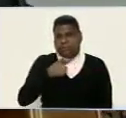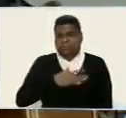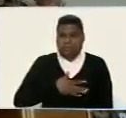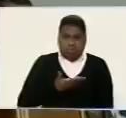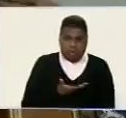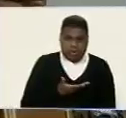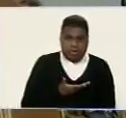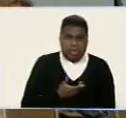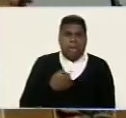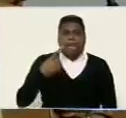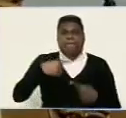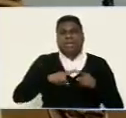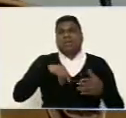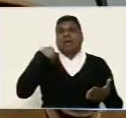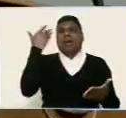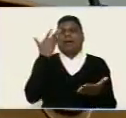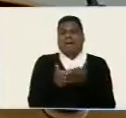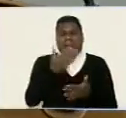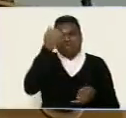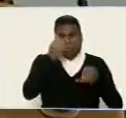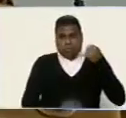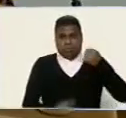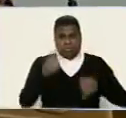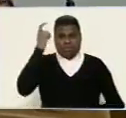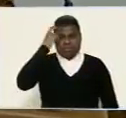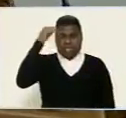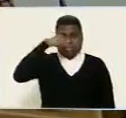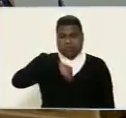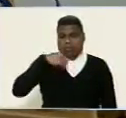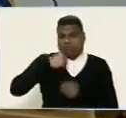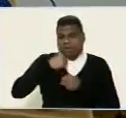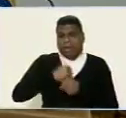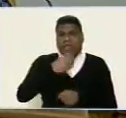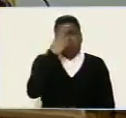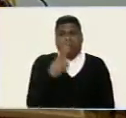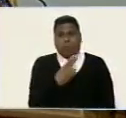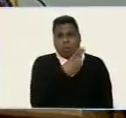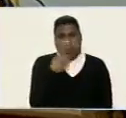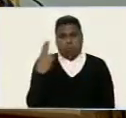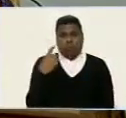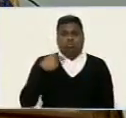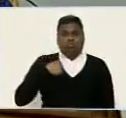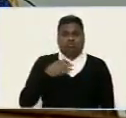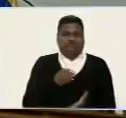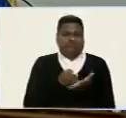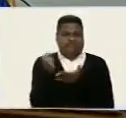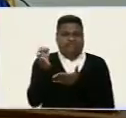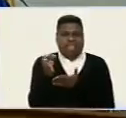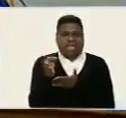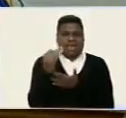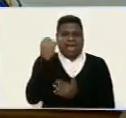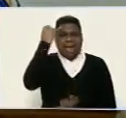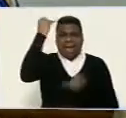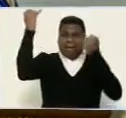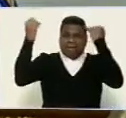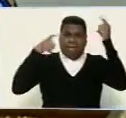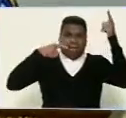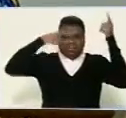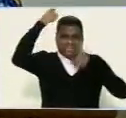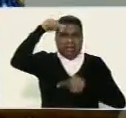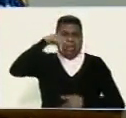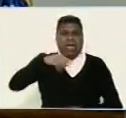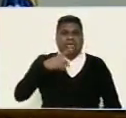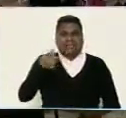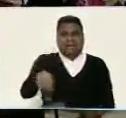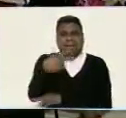Pero hasta el último día que esté, se lo juro que seré leal al legado del comandante Hugo Chávez, a esta